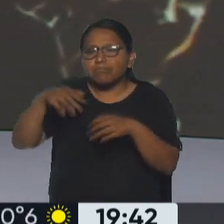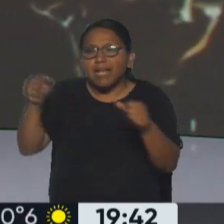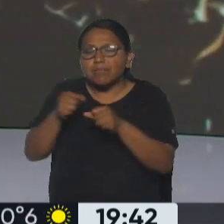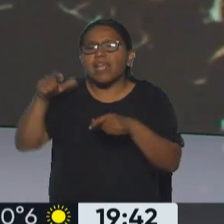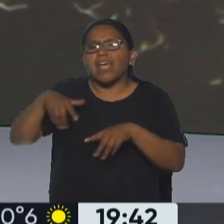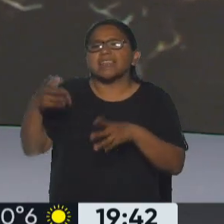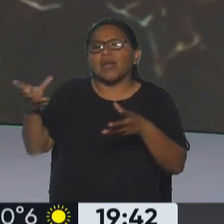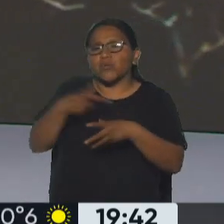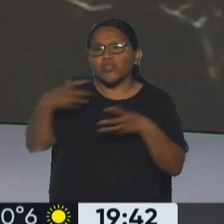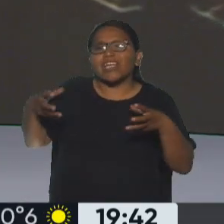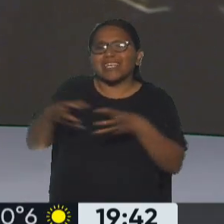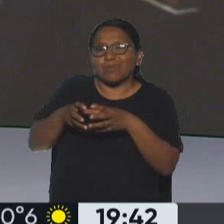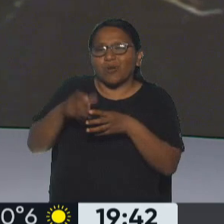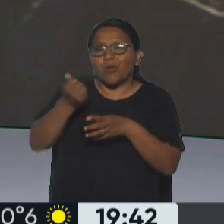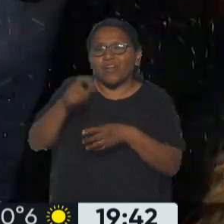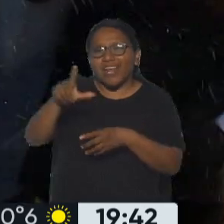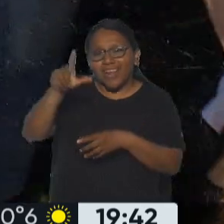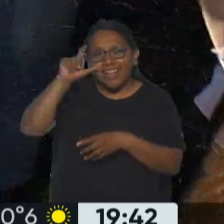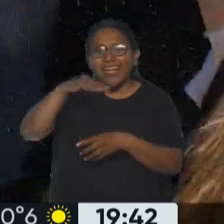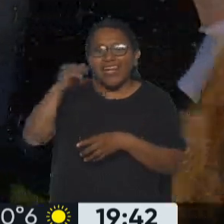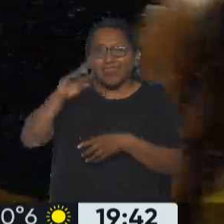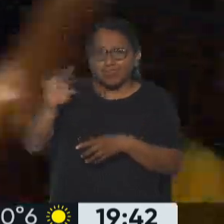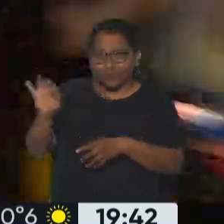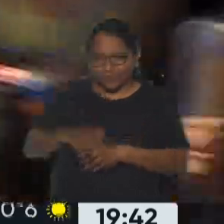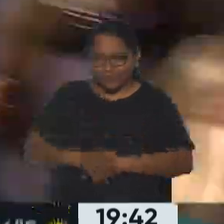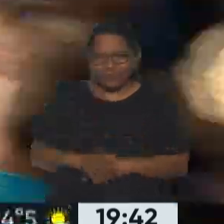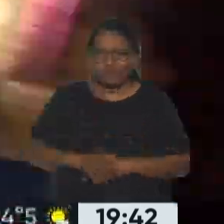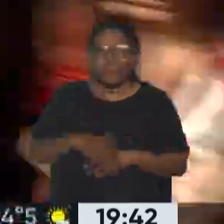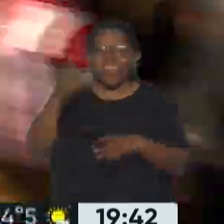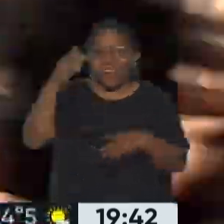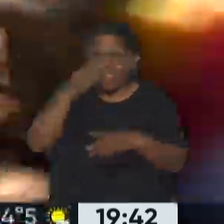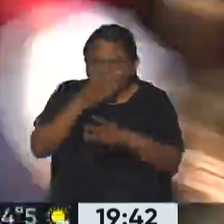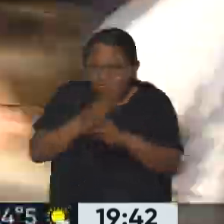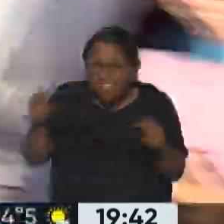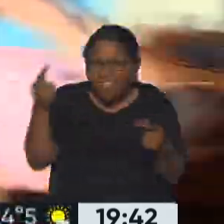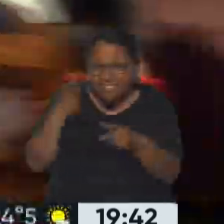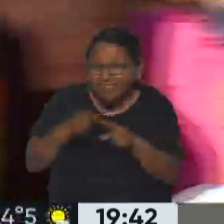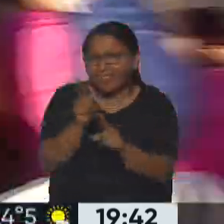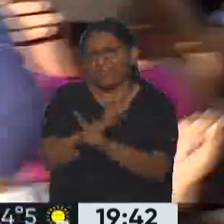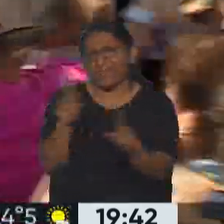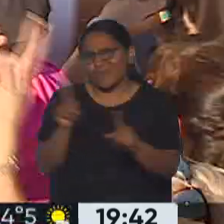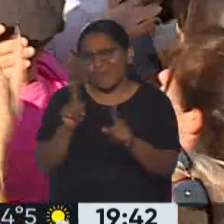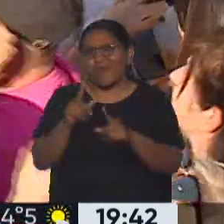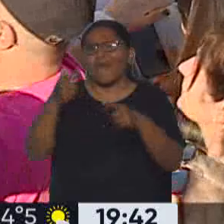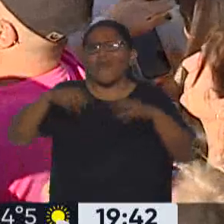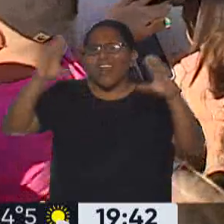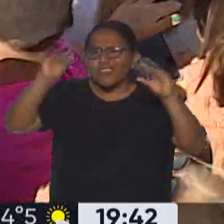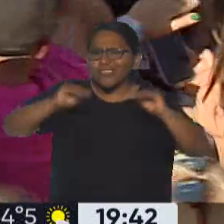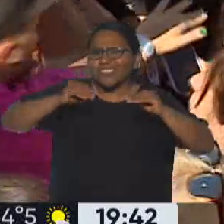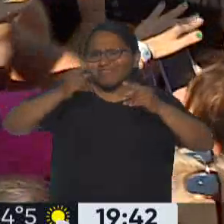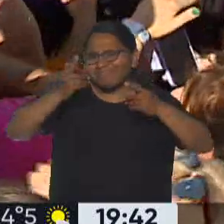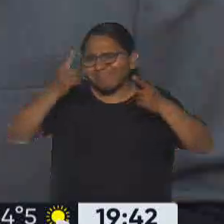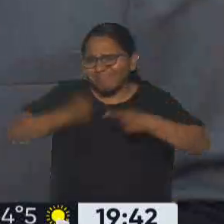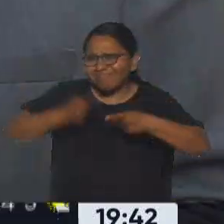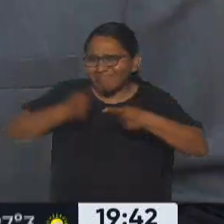de la televisión pública con Alejandro Puertas. Final de fiesta no, porque promete una noche larga y